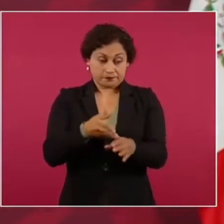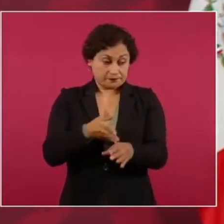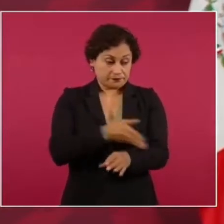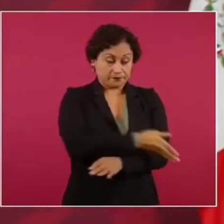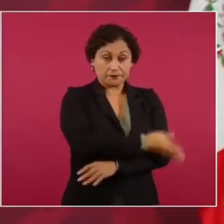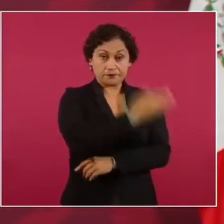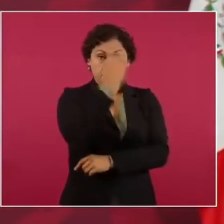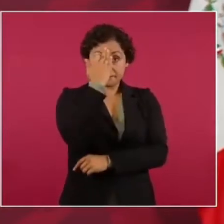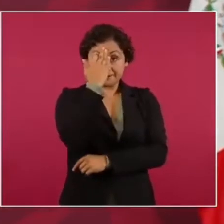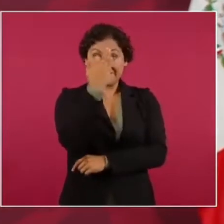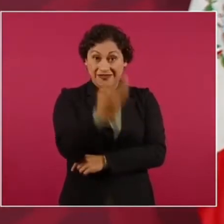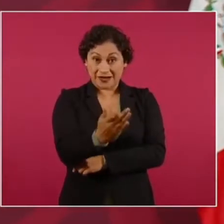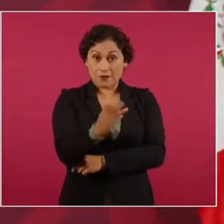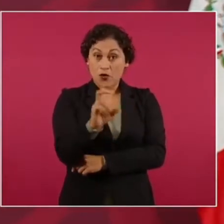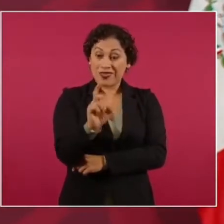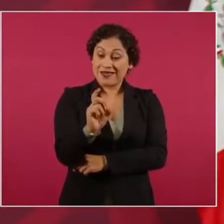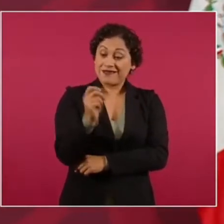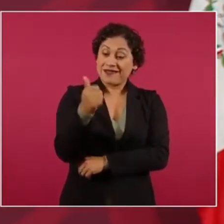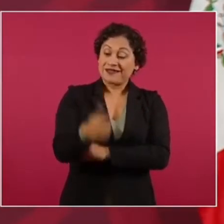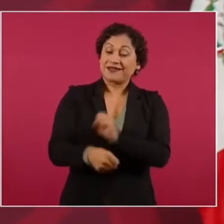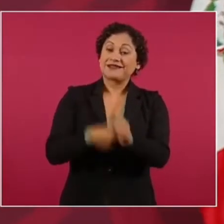en los 36 años